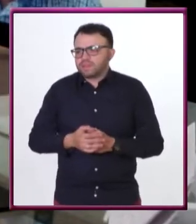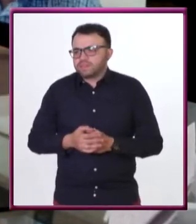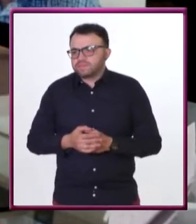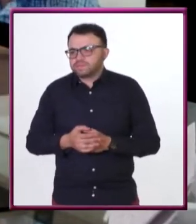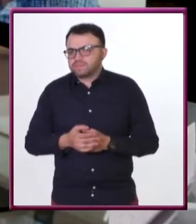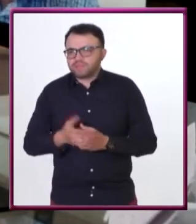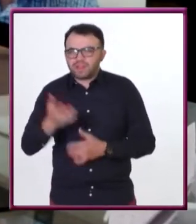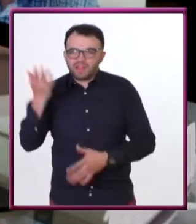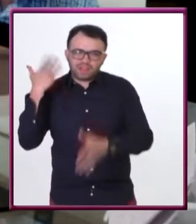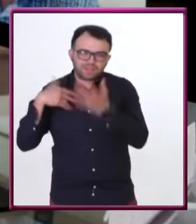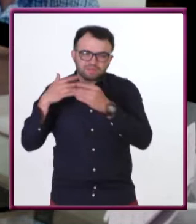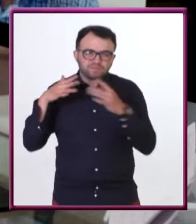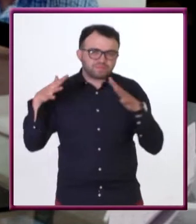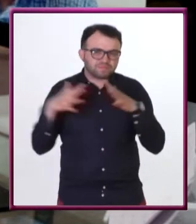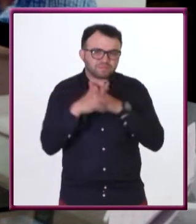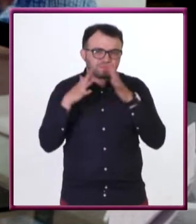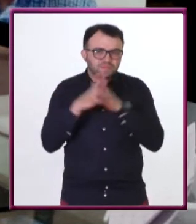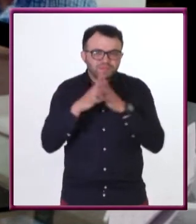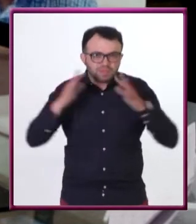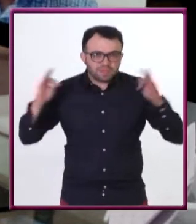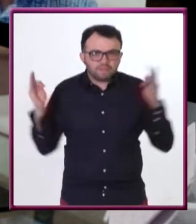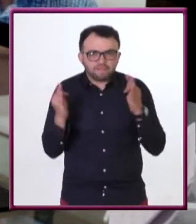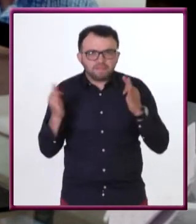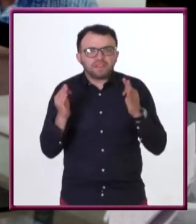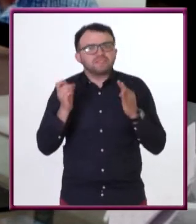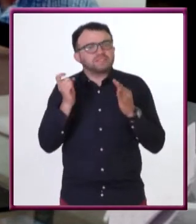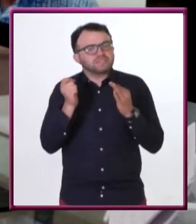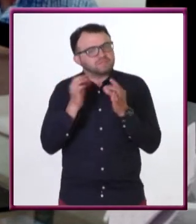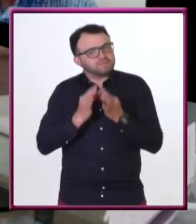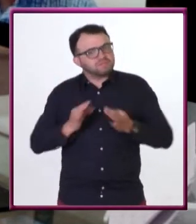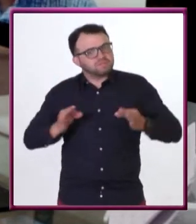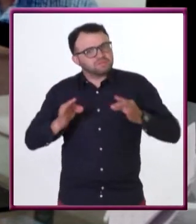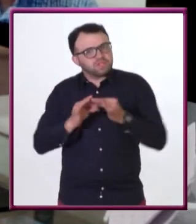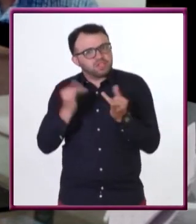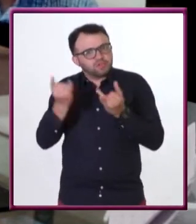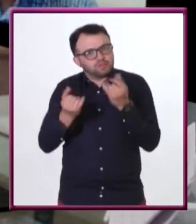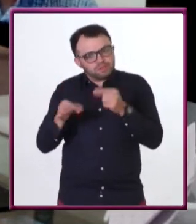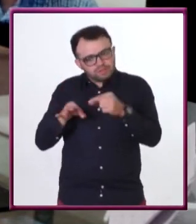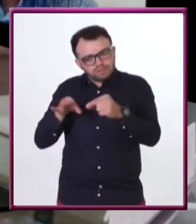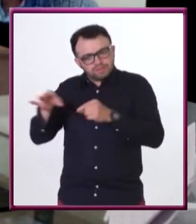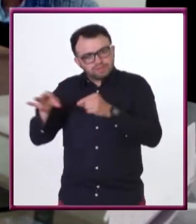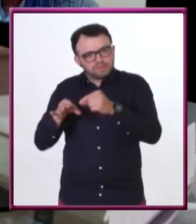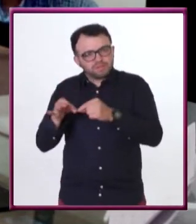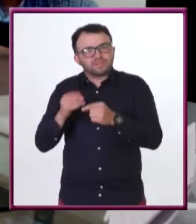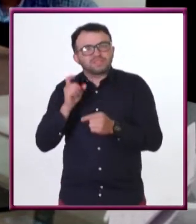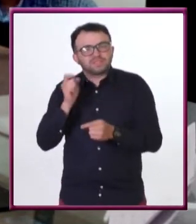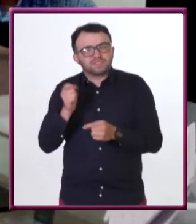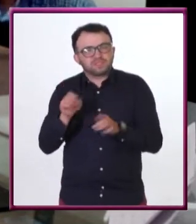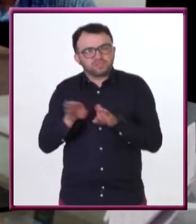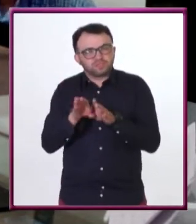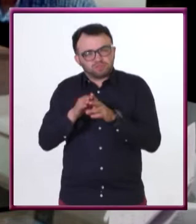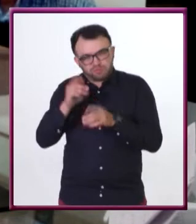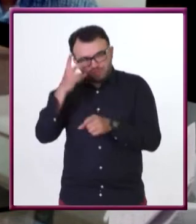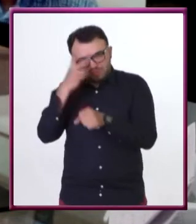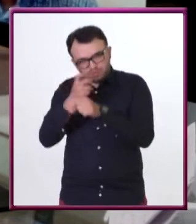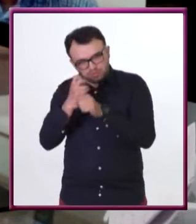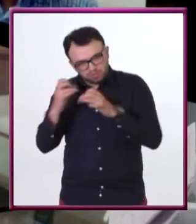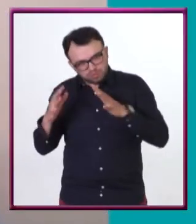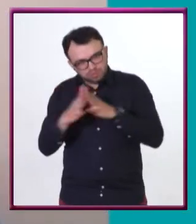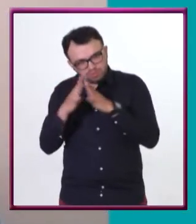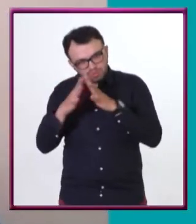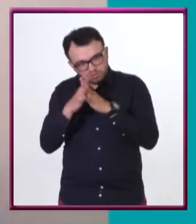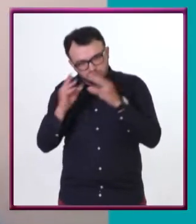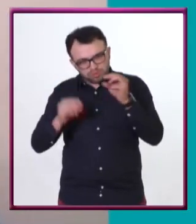la Guerra Fría surge después de la Segunda Guerra Mundial entre la Unión Soviética y los Estados Unidos,